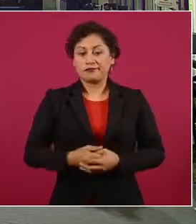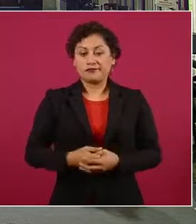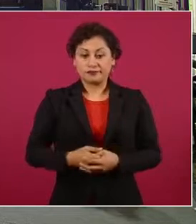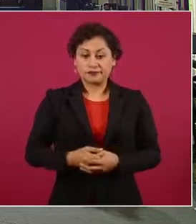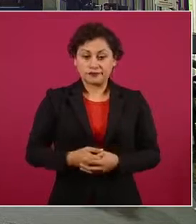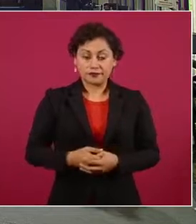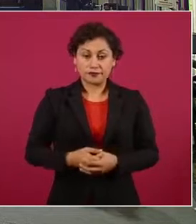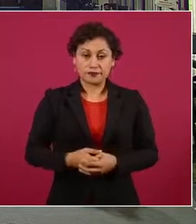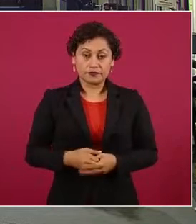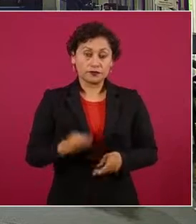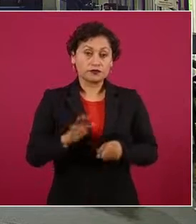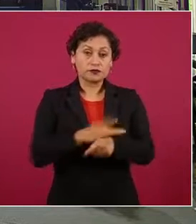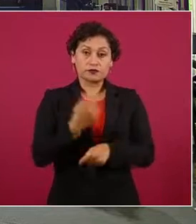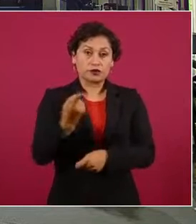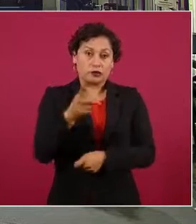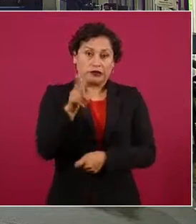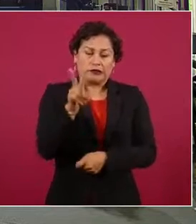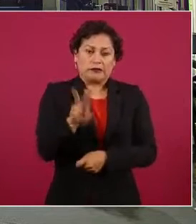porque es ilógico,